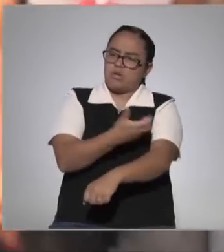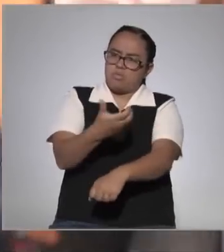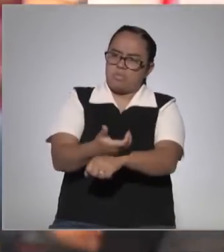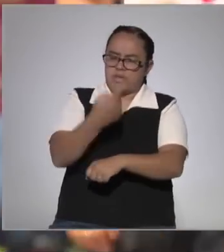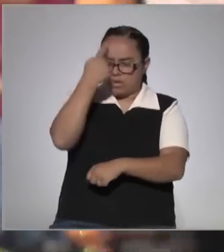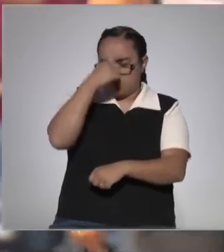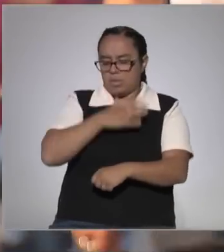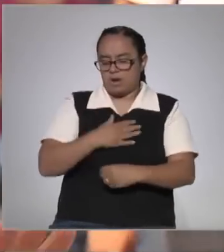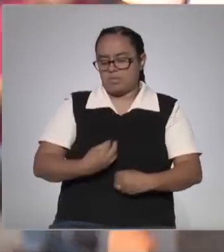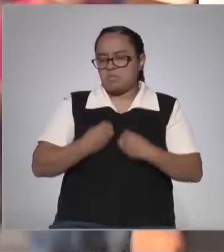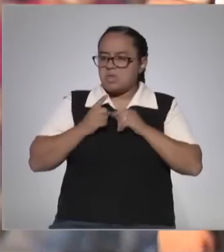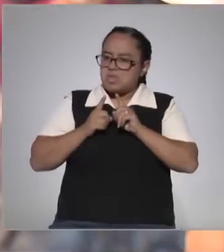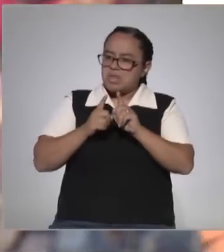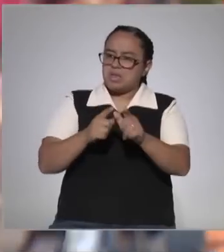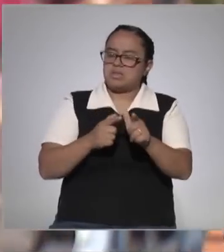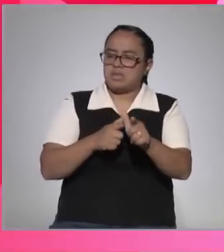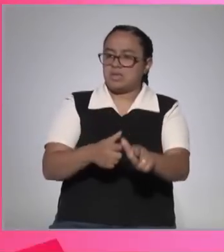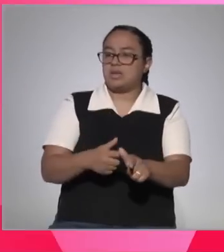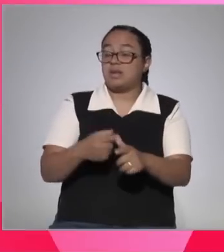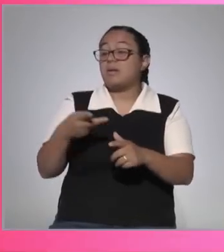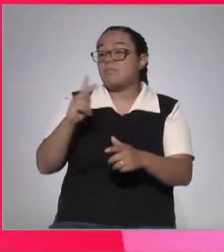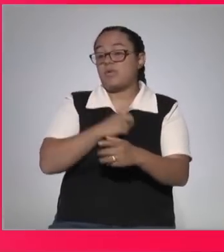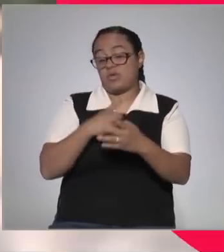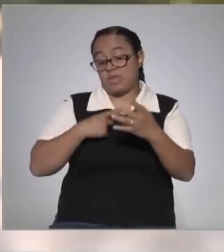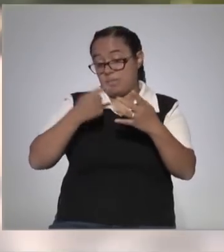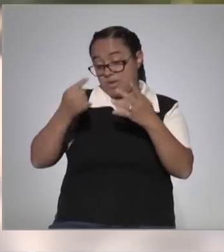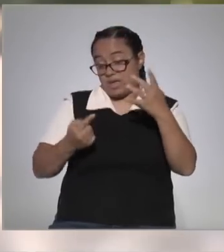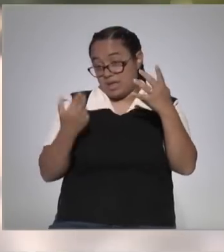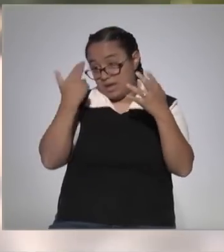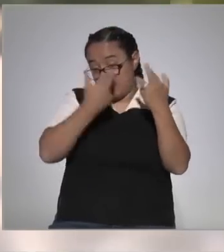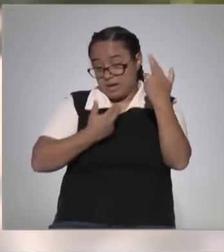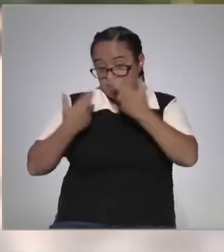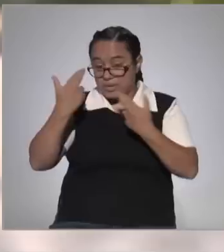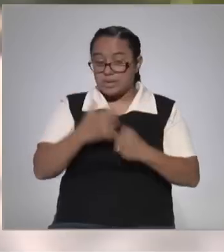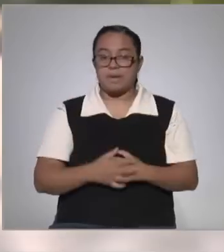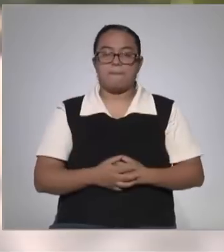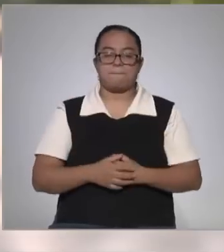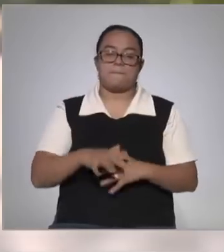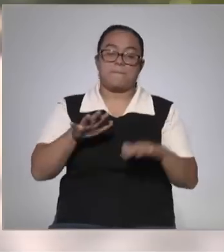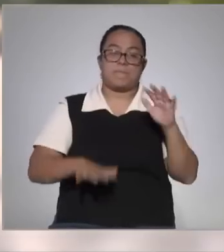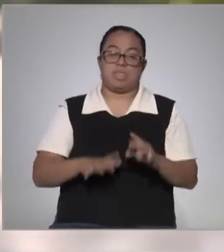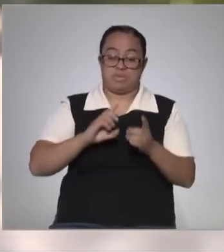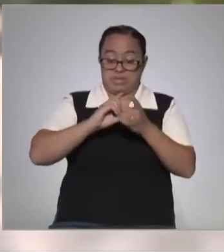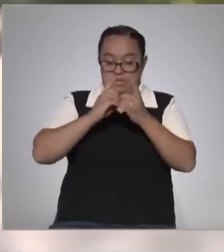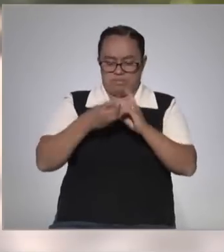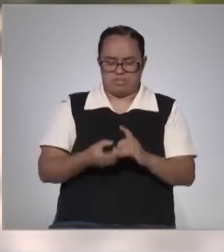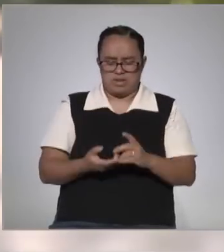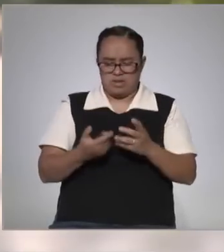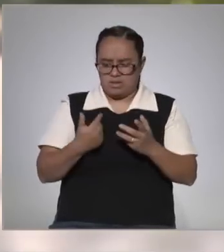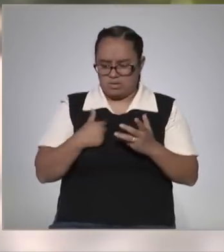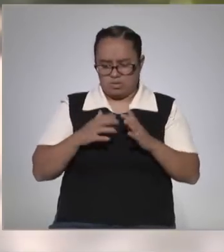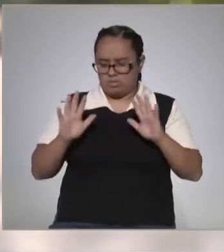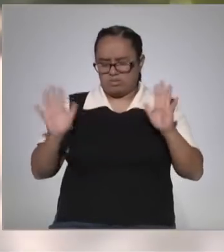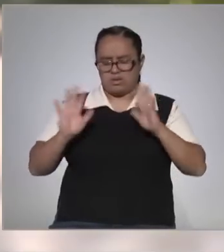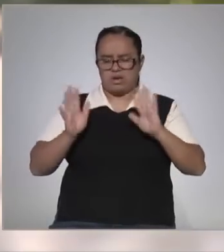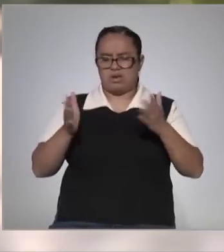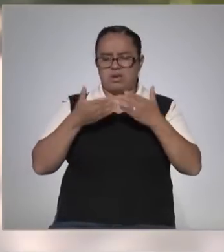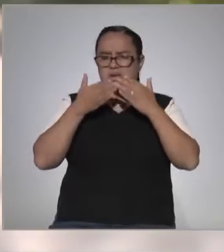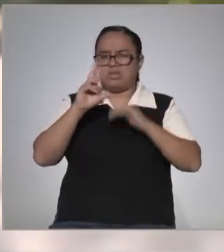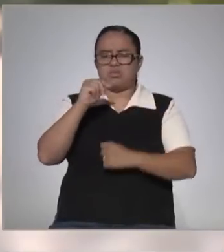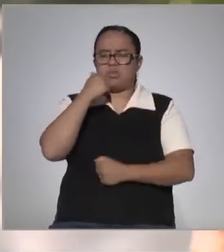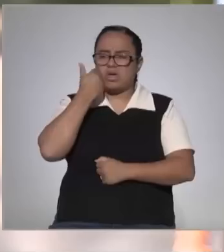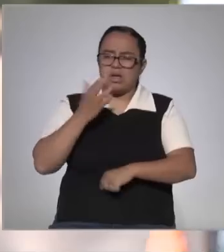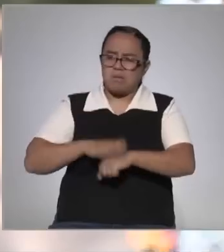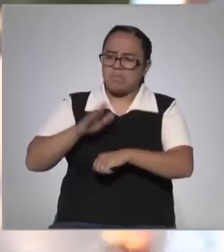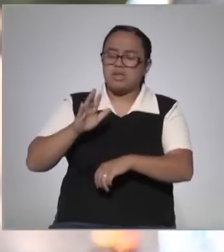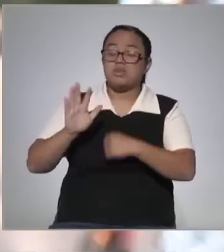si llena los requisitos. Uno se deprime mucho y se le cierran muchas puertas, porque uno mismo mentalmente